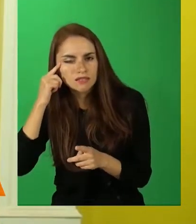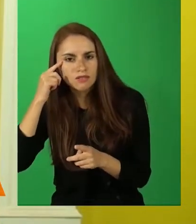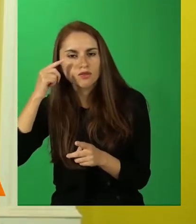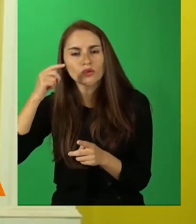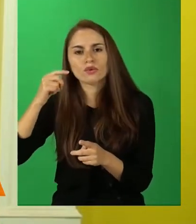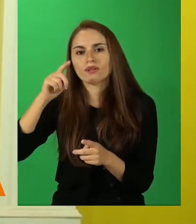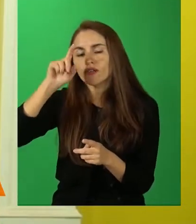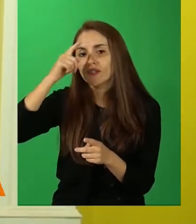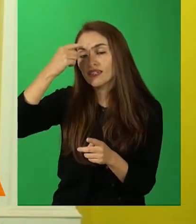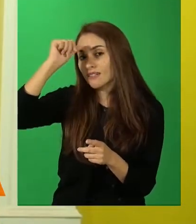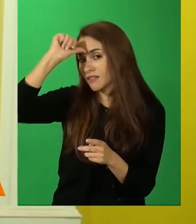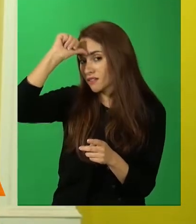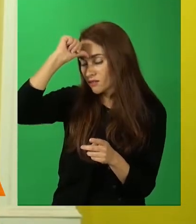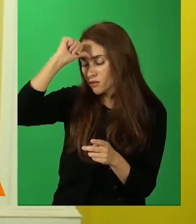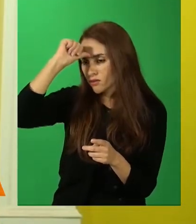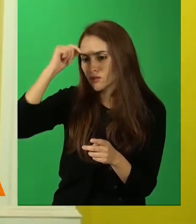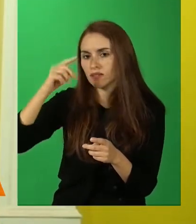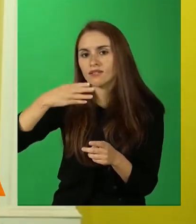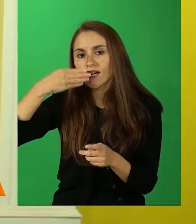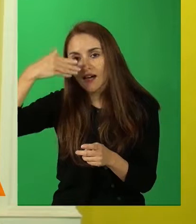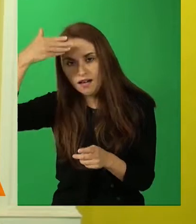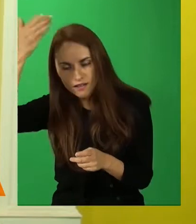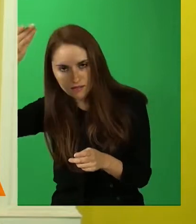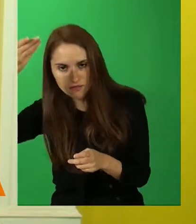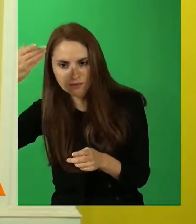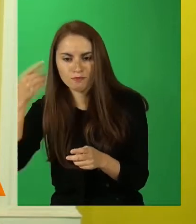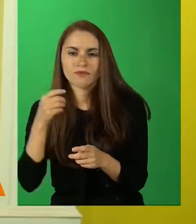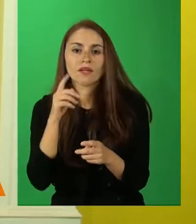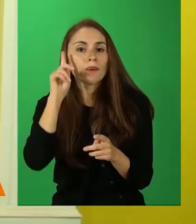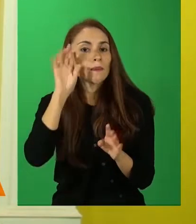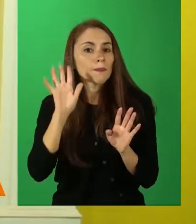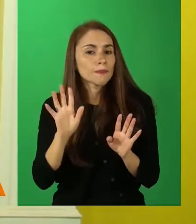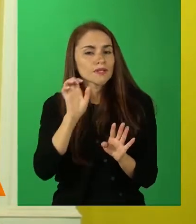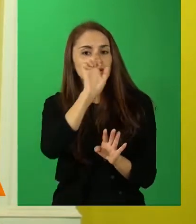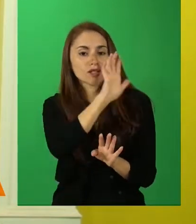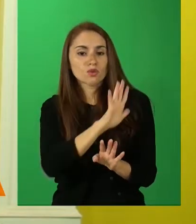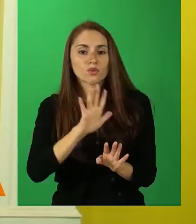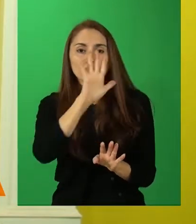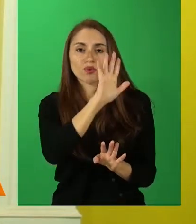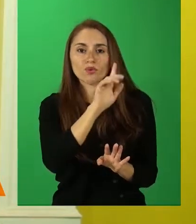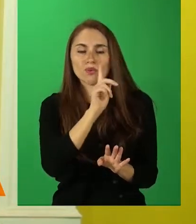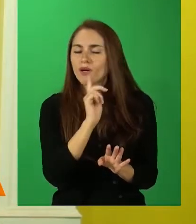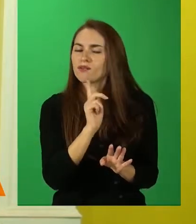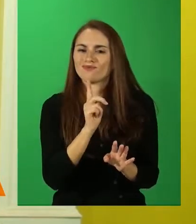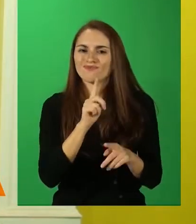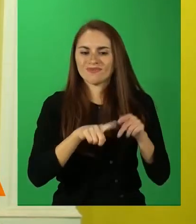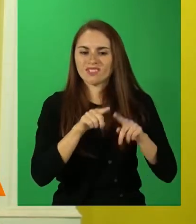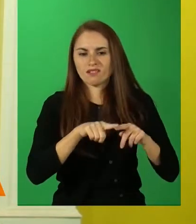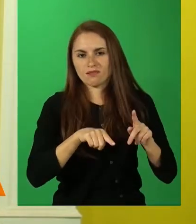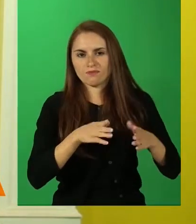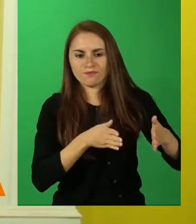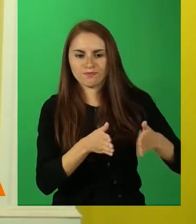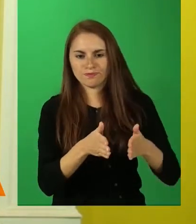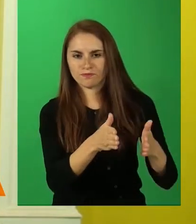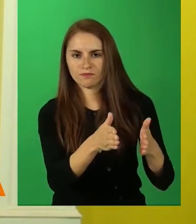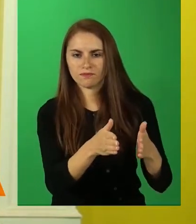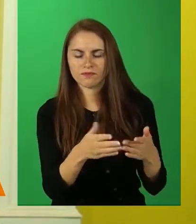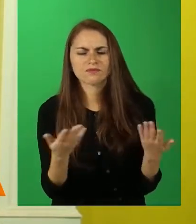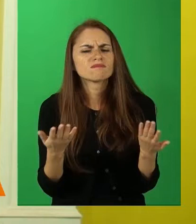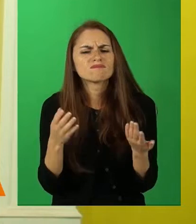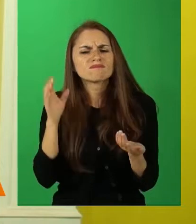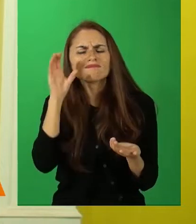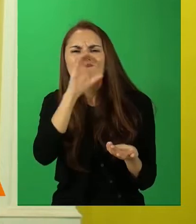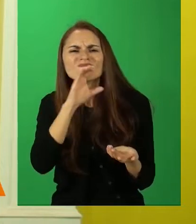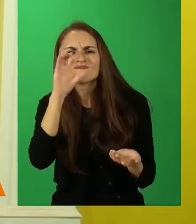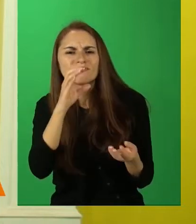árabes. Los europeos no lo hacían en general. ¿Y qué buscaban estos viajes?